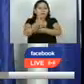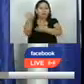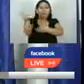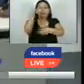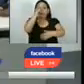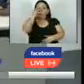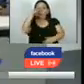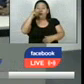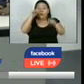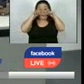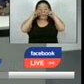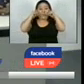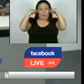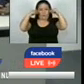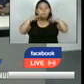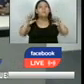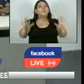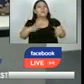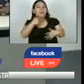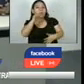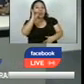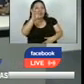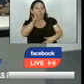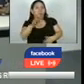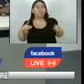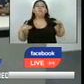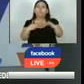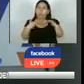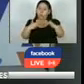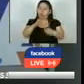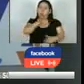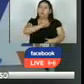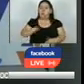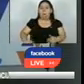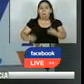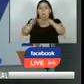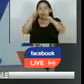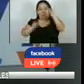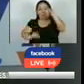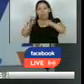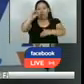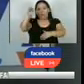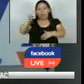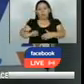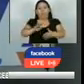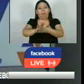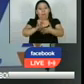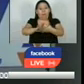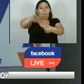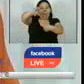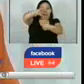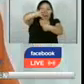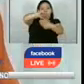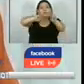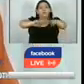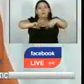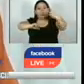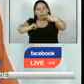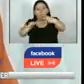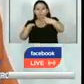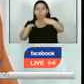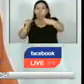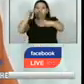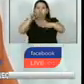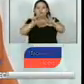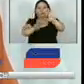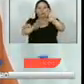Francisco Gavidia que destacó que el país también tuvo la segunda menor tasa de inversión de la región y la segunda menor inflación